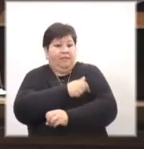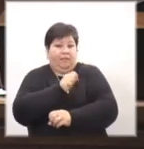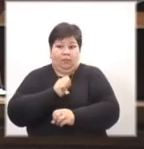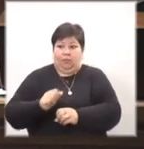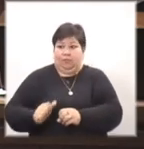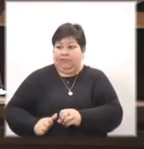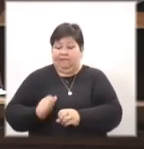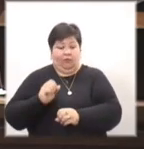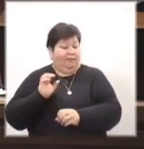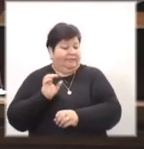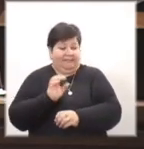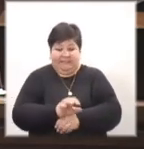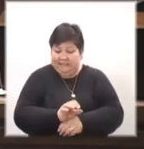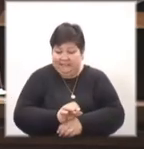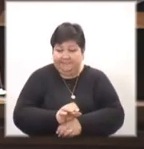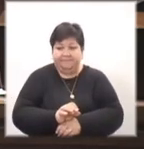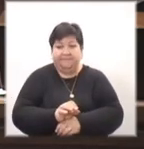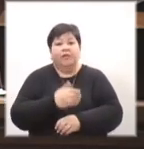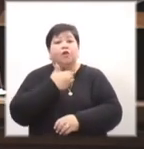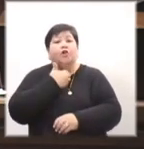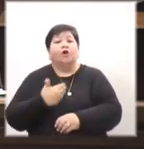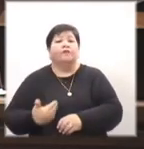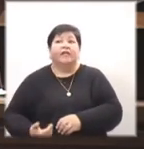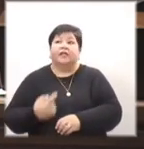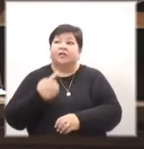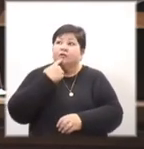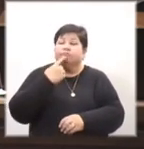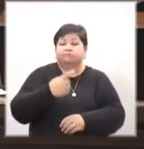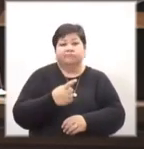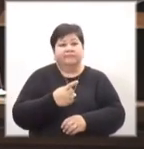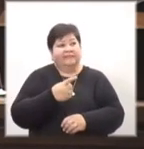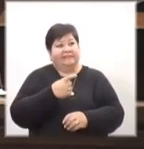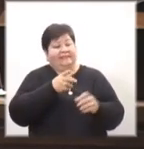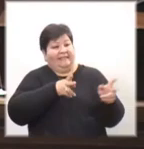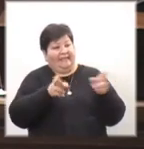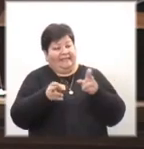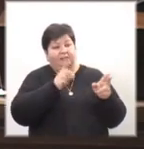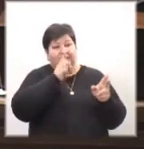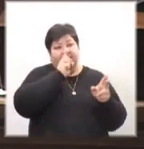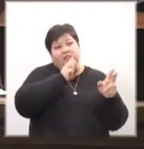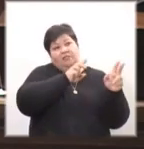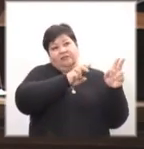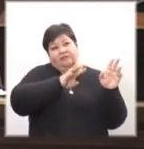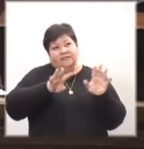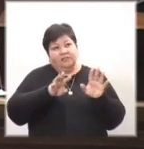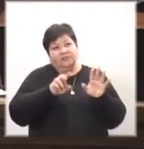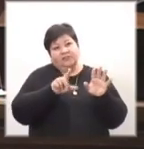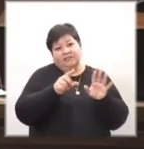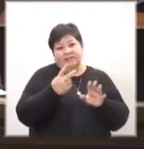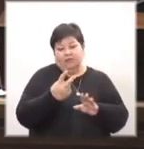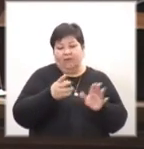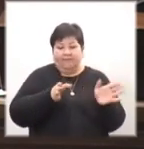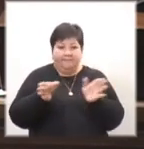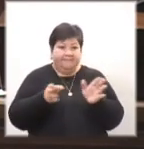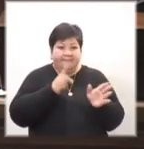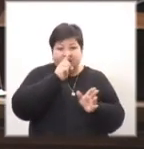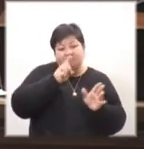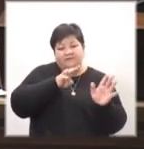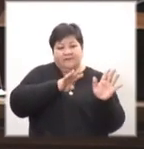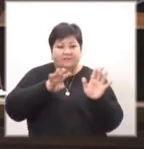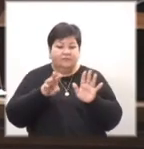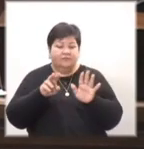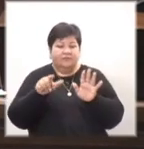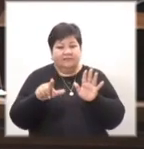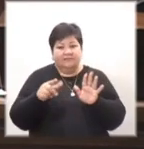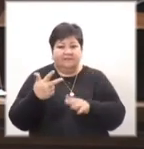El gobierno reconoció que el salto abrupto entre la generación del 72 y el 73 costaría al país 50 millones de dólares